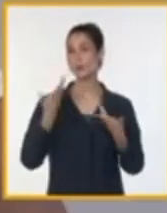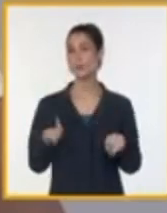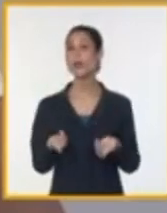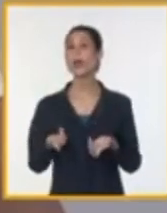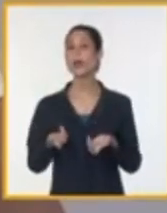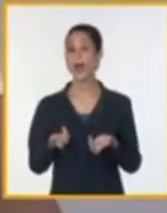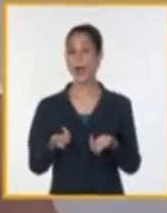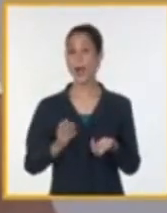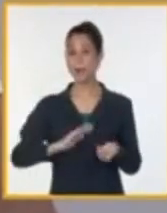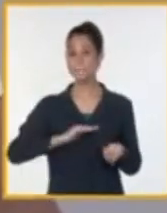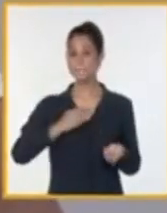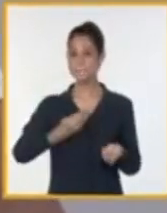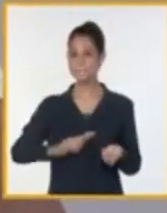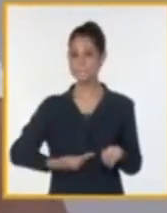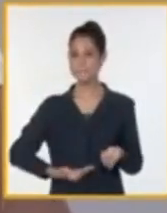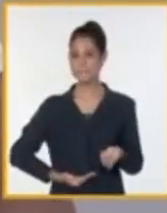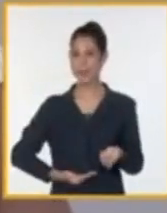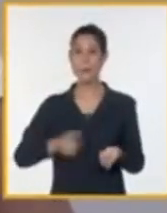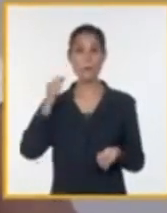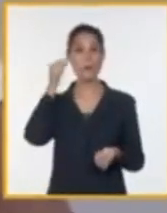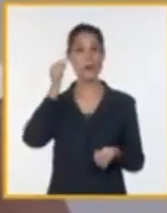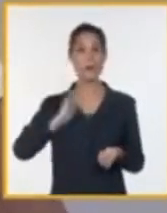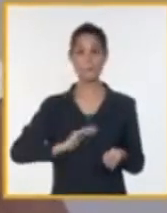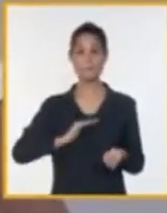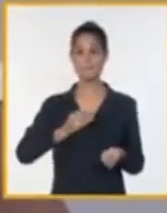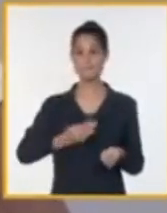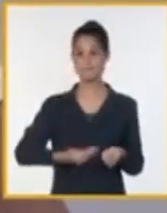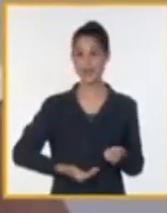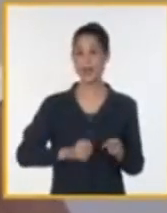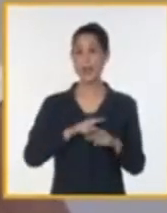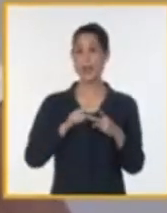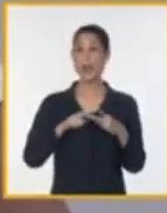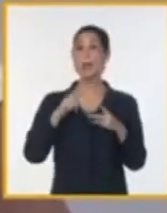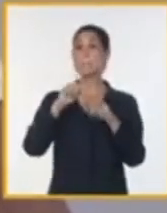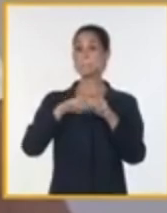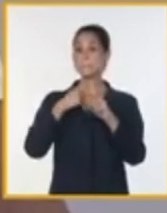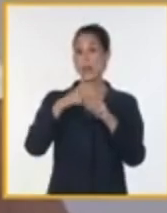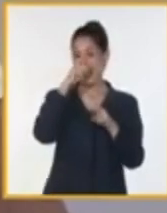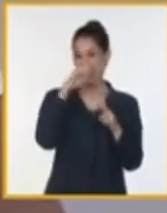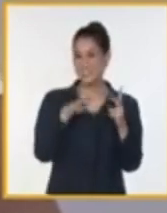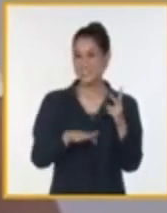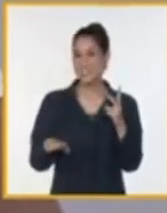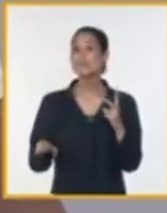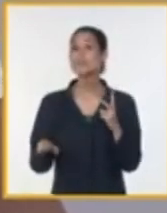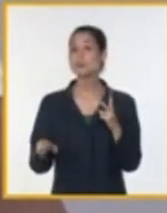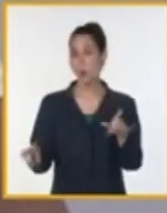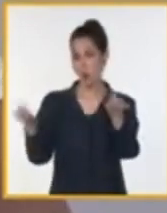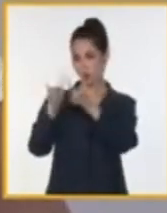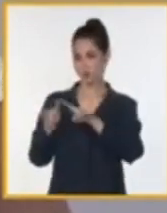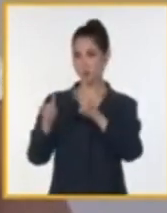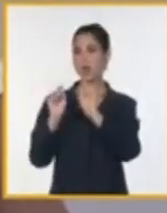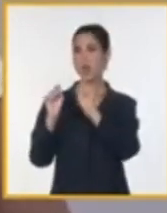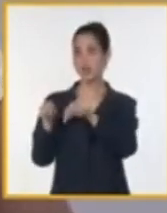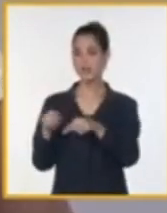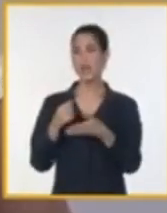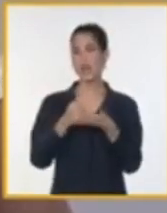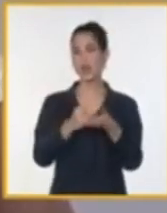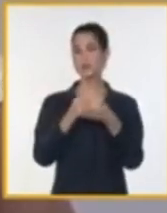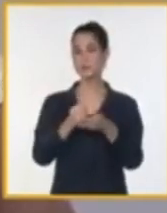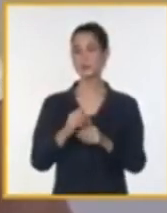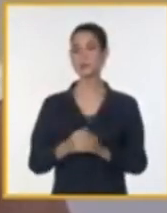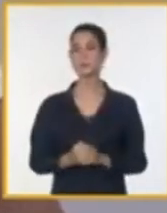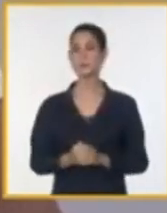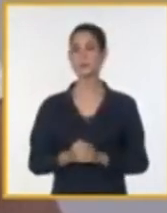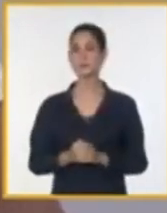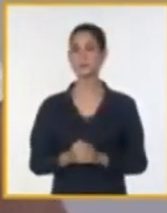de trabajo del Ministerio de Salud Pública y que, por supuesto, un componente fundamental de movilización lo constituyen hoy los estudiantes universitarios. Y las universidades adscritas al Ministerio